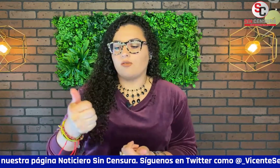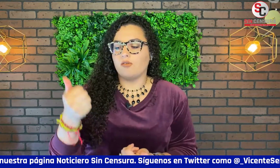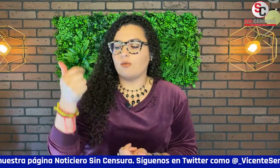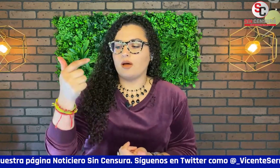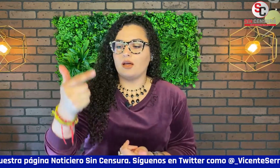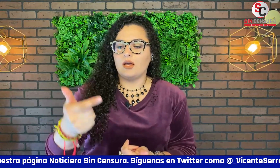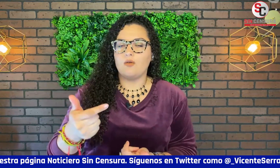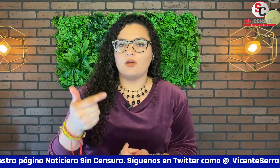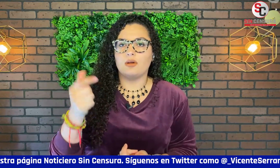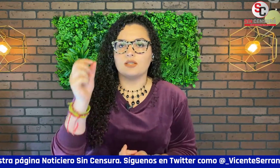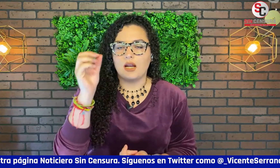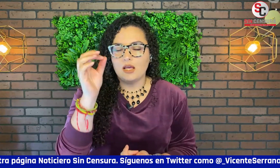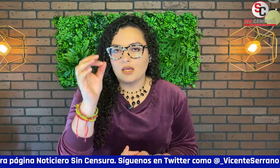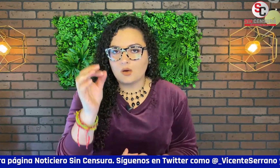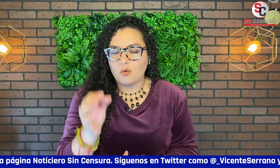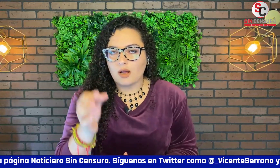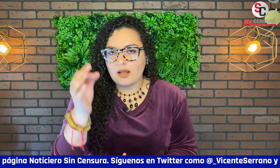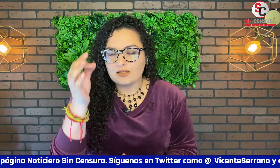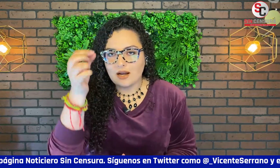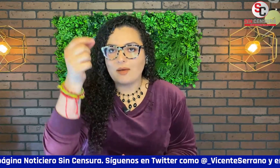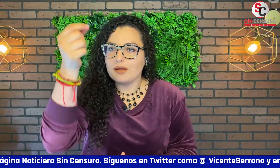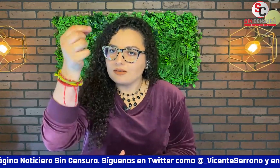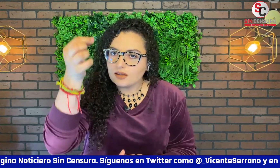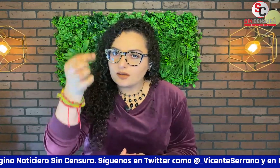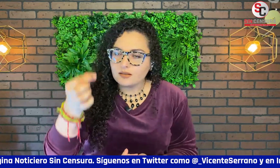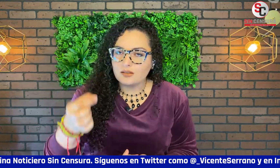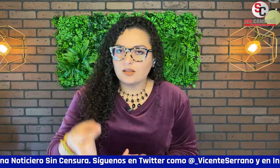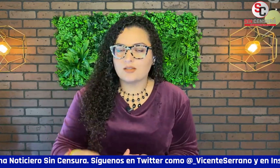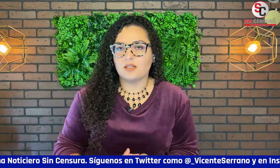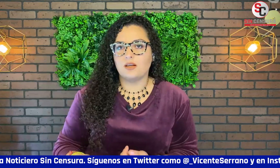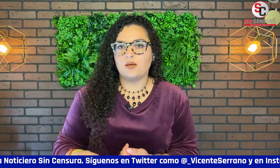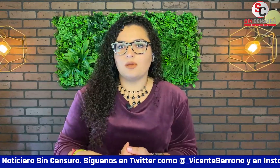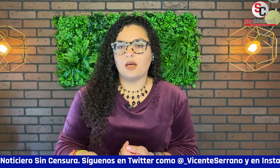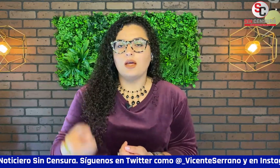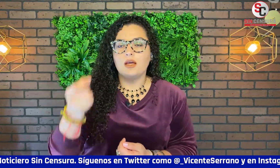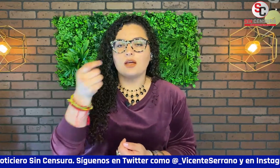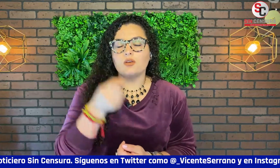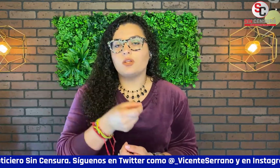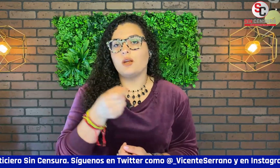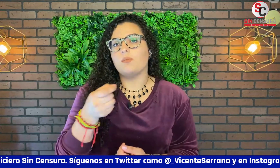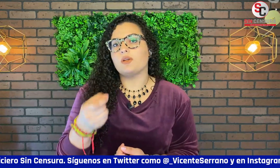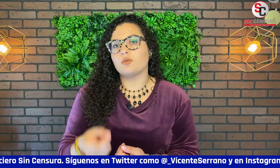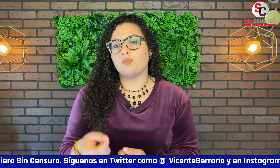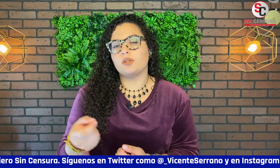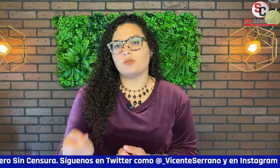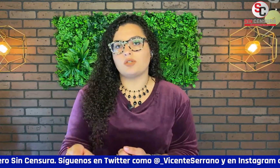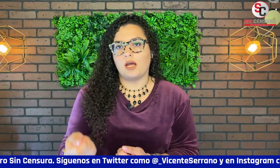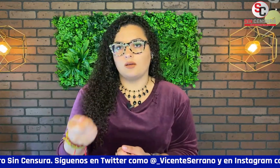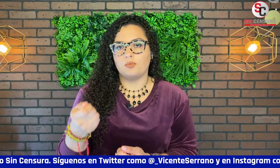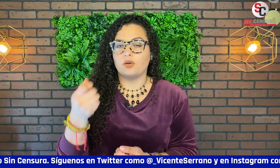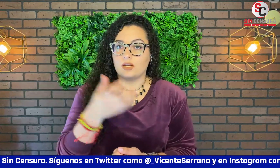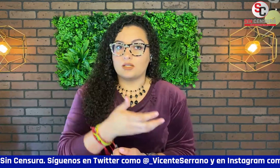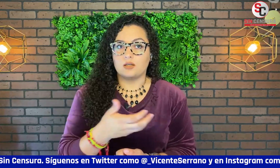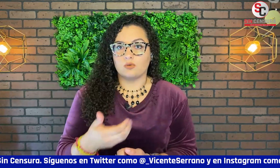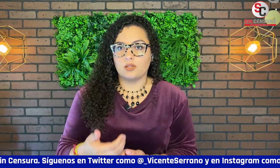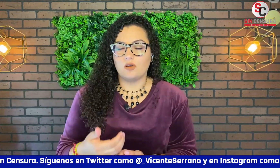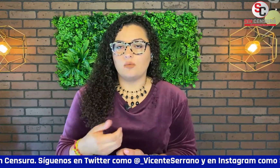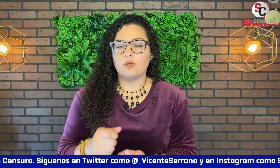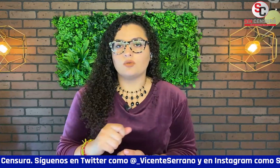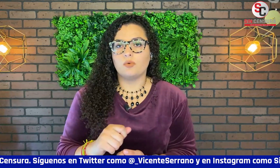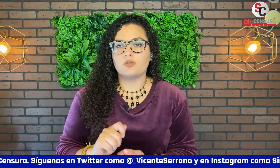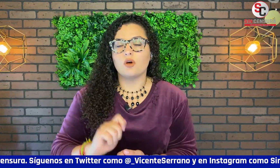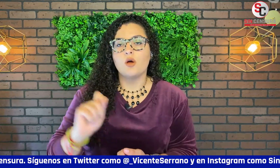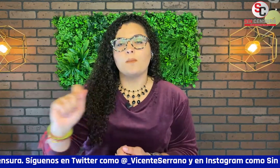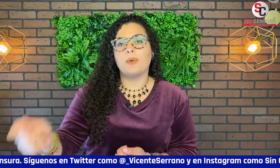El Reforma, el Universal. ¿Y cuál es la vertiente de esta dinámica? Que no tienen presupuesto ya, porque les recortaron